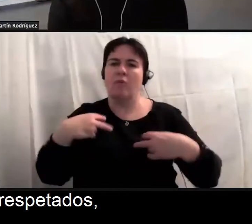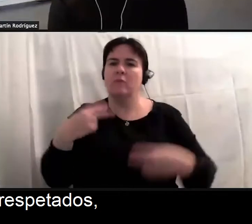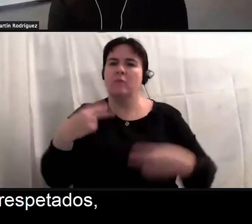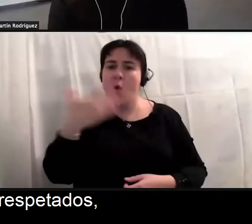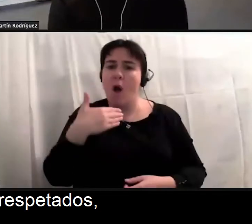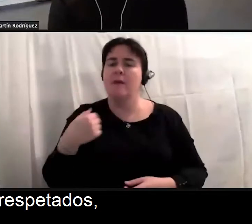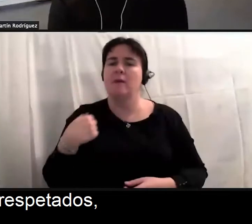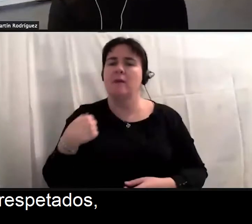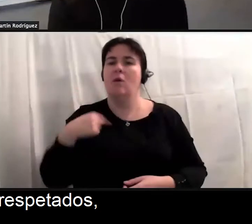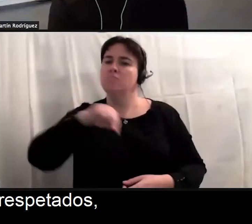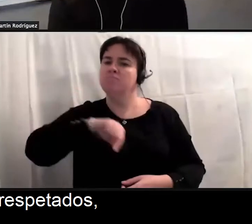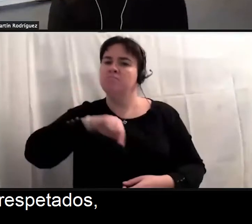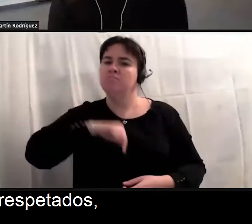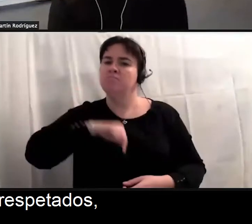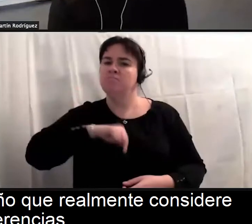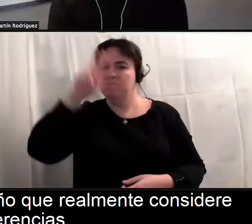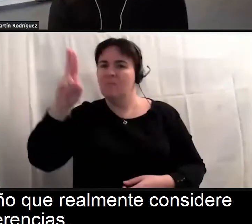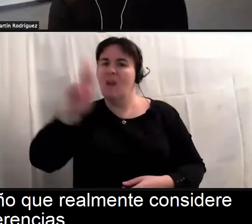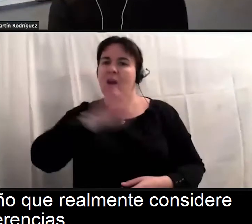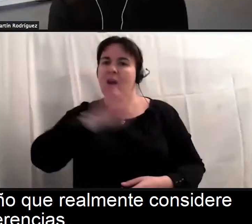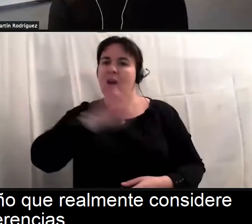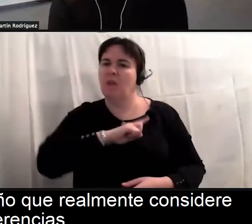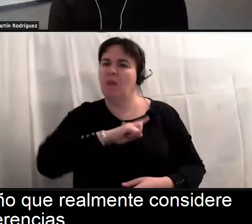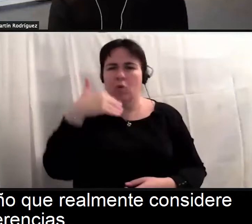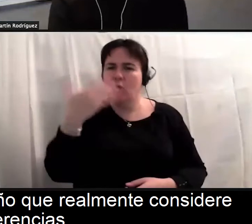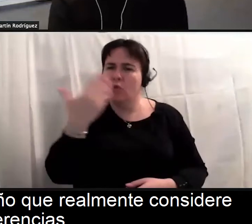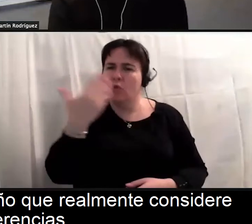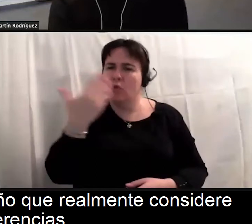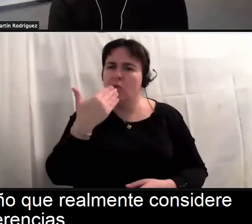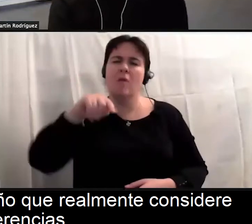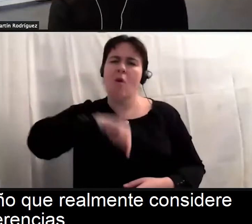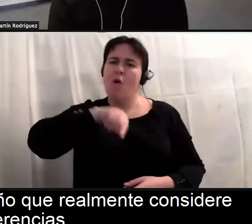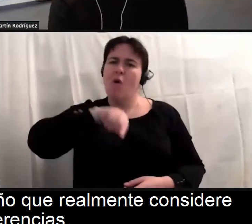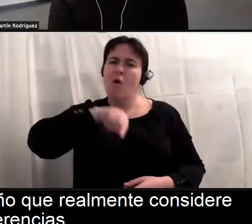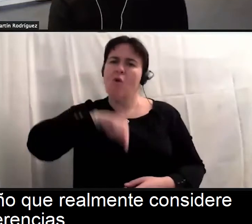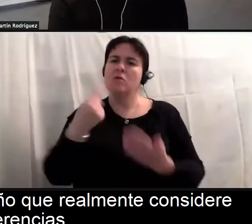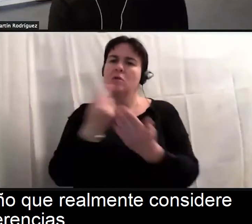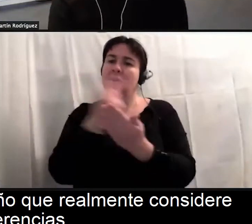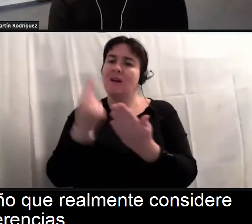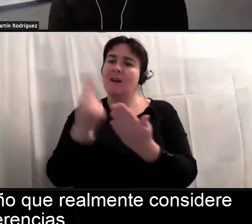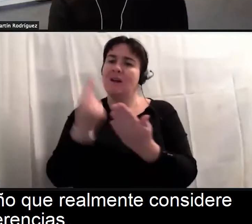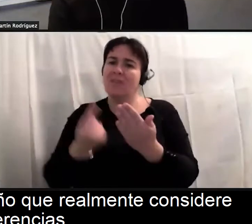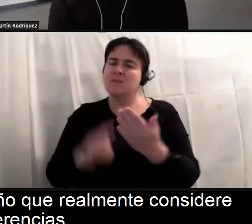respetados, no nos sentimos que hay un diseño que realmente